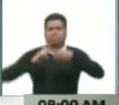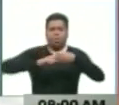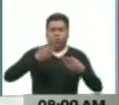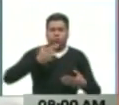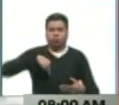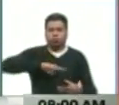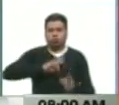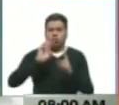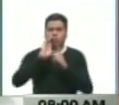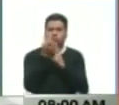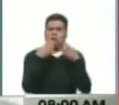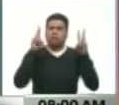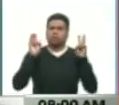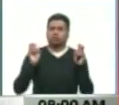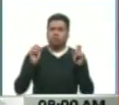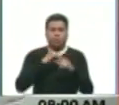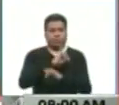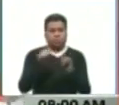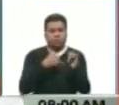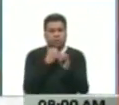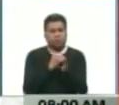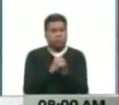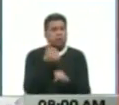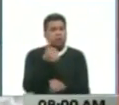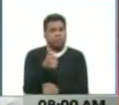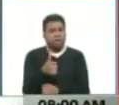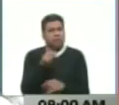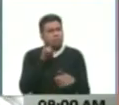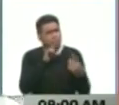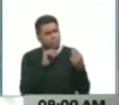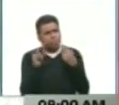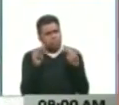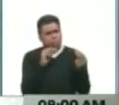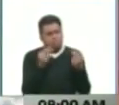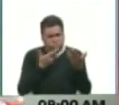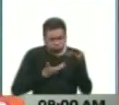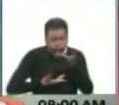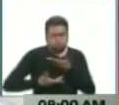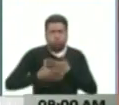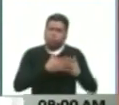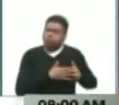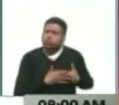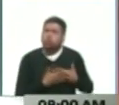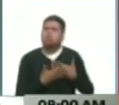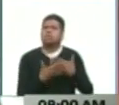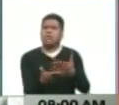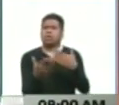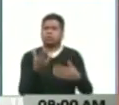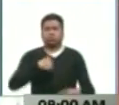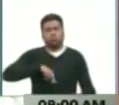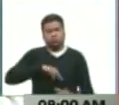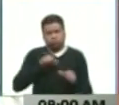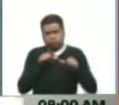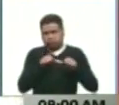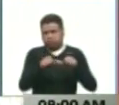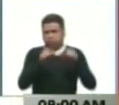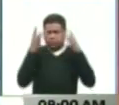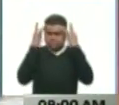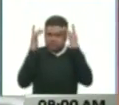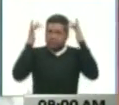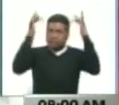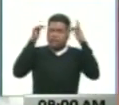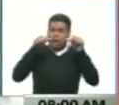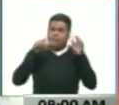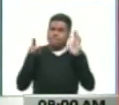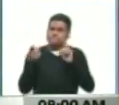idea de un internacionalismo crítico, de un internacionalismo solidario, de un internacionalismo que prevalezca como principio